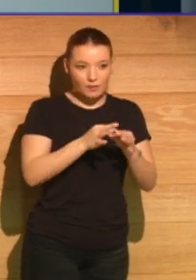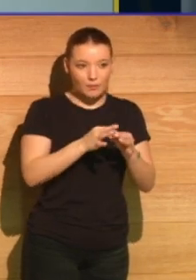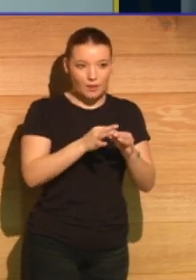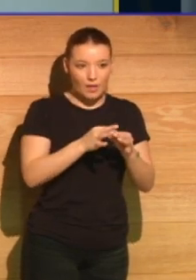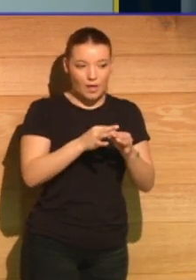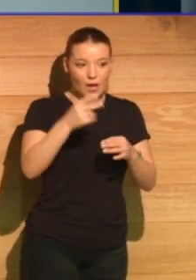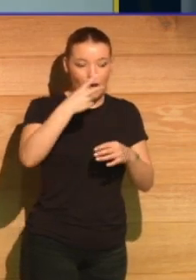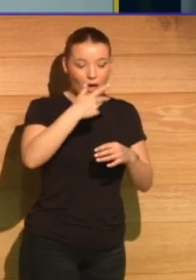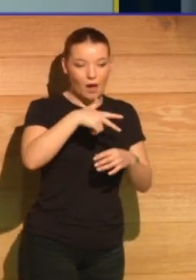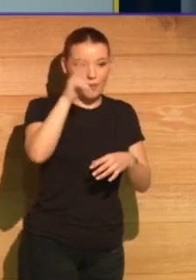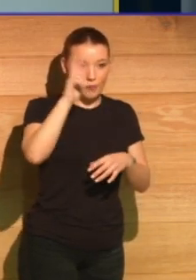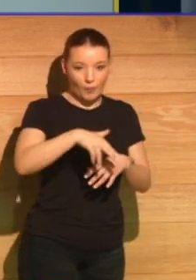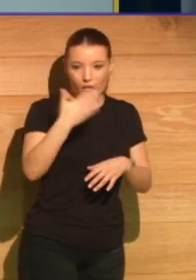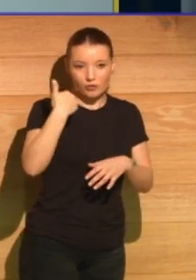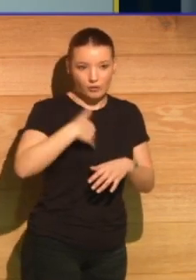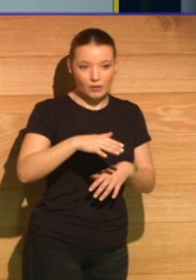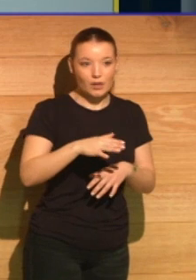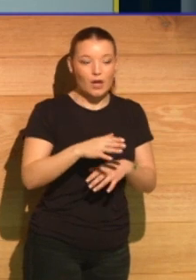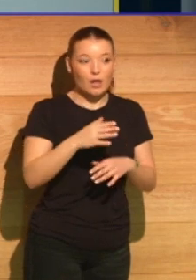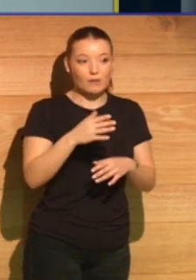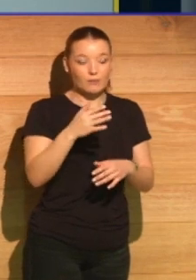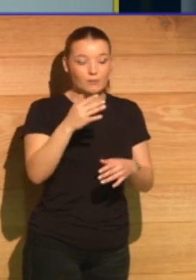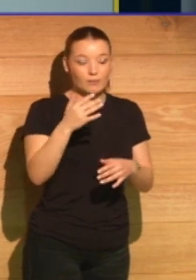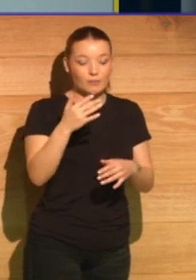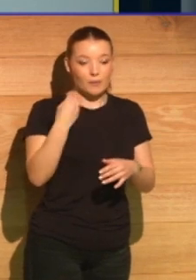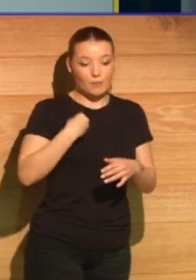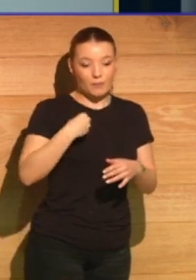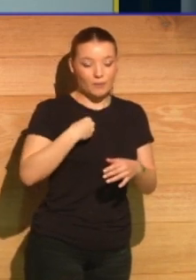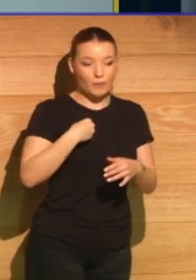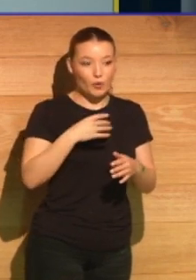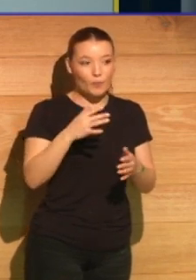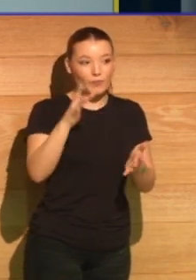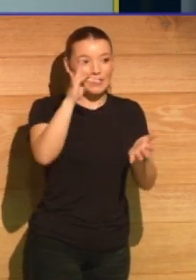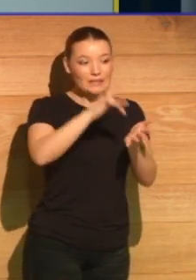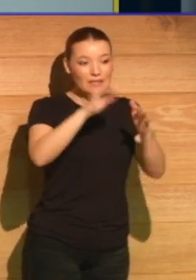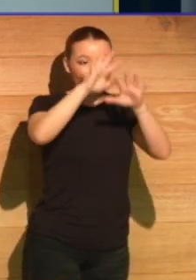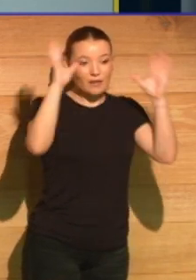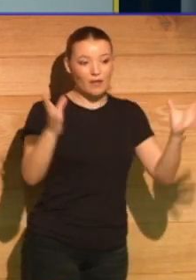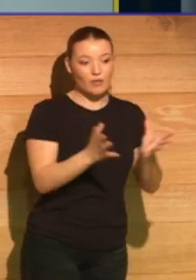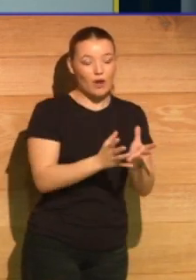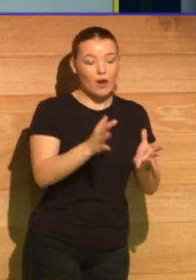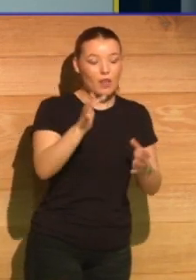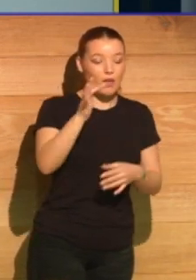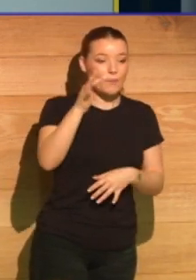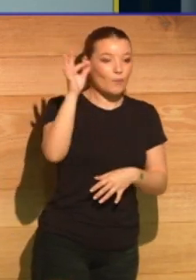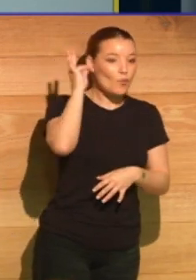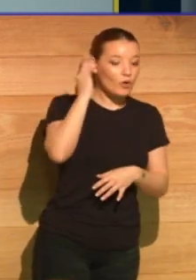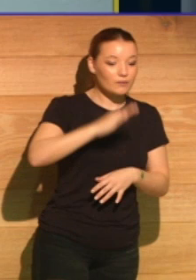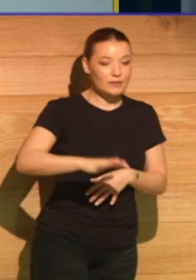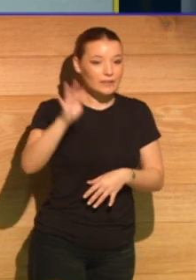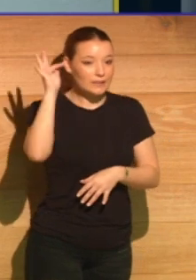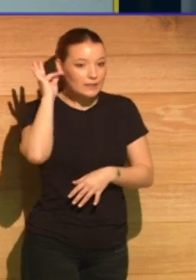Unidas como el Día Internacional de la Mujer y la Niña en la Ciencia. Y fue porque se